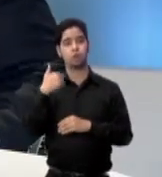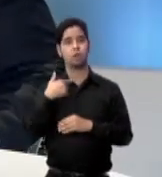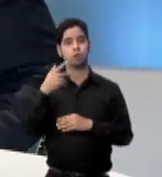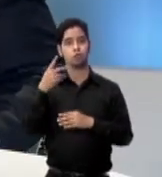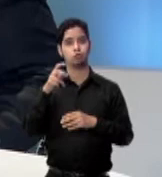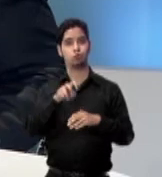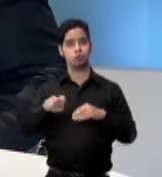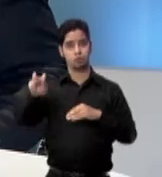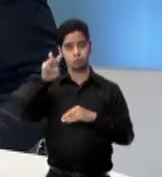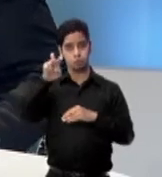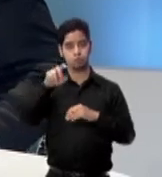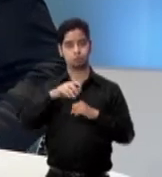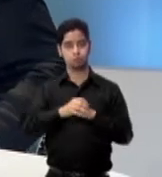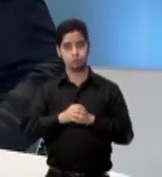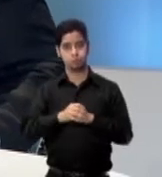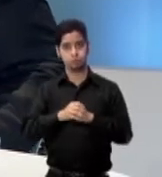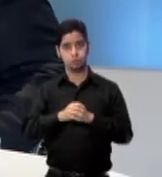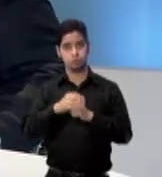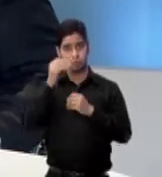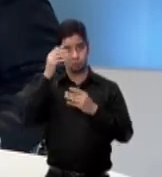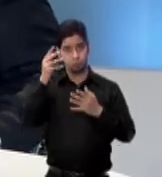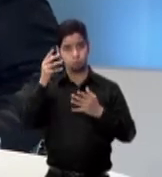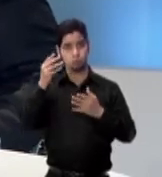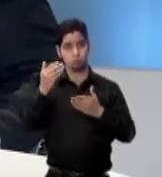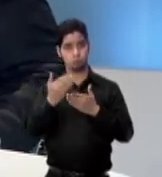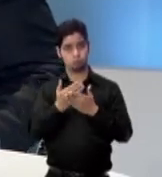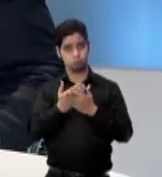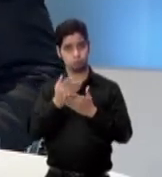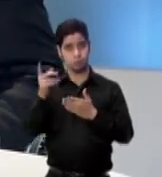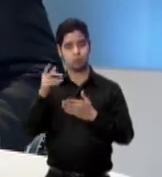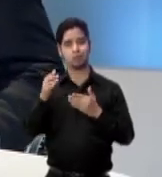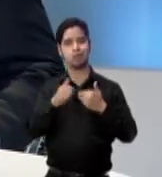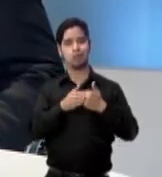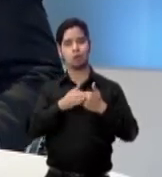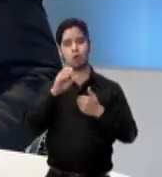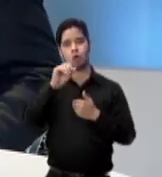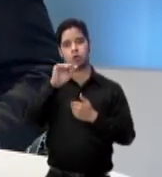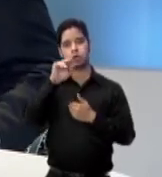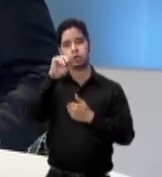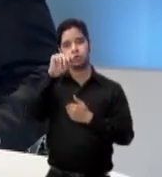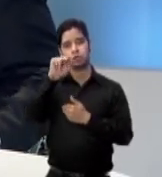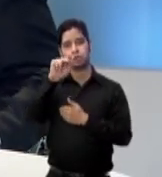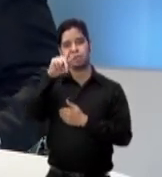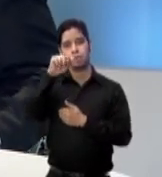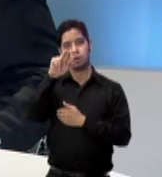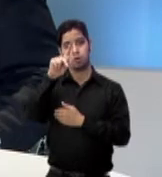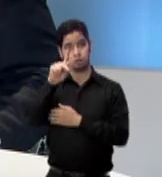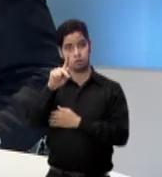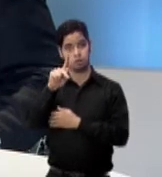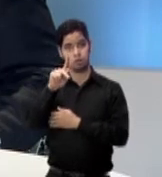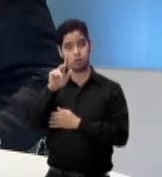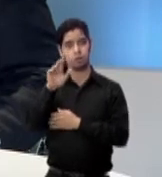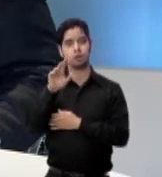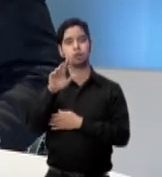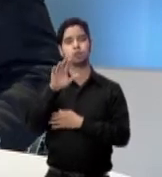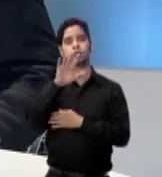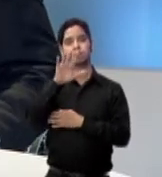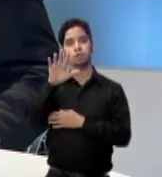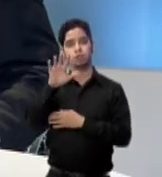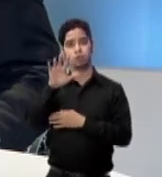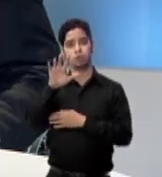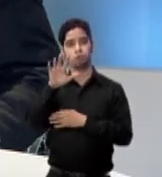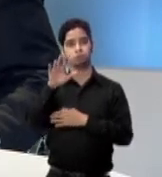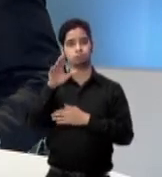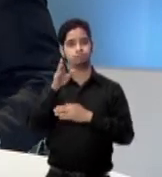Dream Inn Puerto Rico en el área de Ocean Park, San Juan. Este concepto representó la creación de 25 empleos directos en construcción,